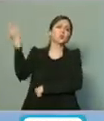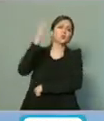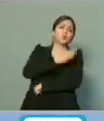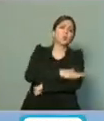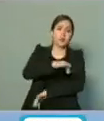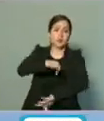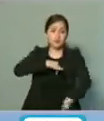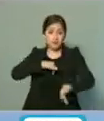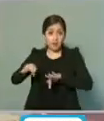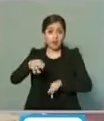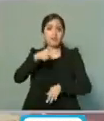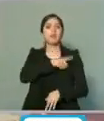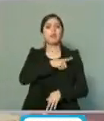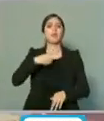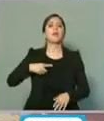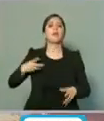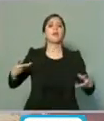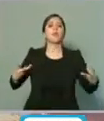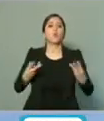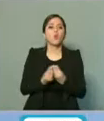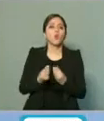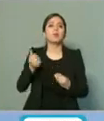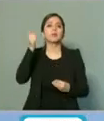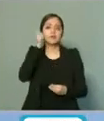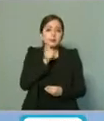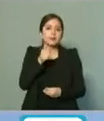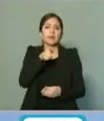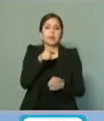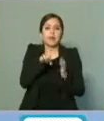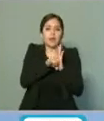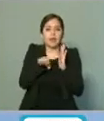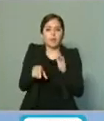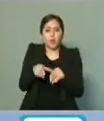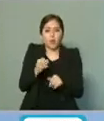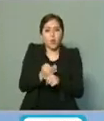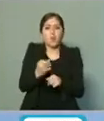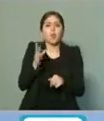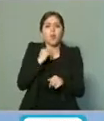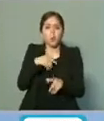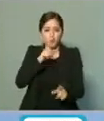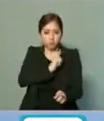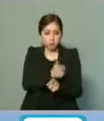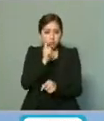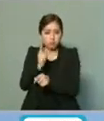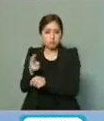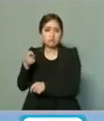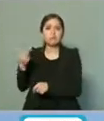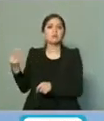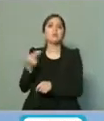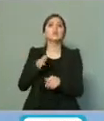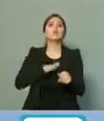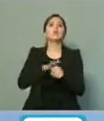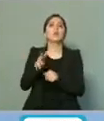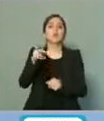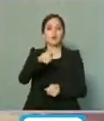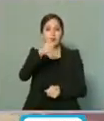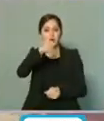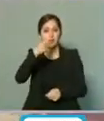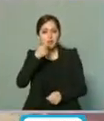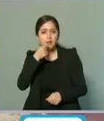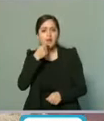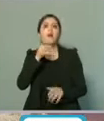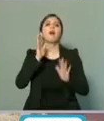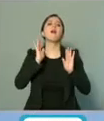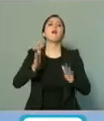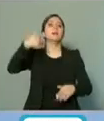esfuerzo de los momentos que tengamos contacto, sí tratar de identificar estas necesidades emocionales e irlas resolviendo. O sea, estar